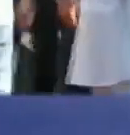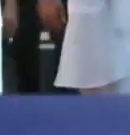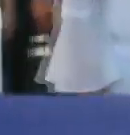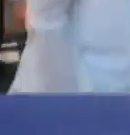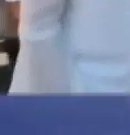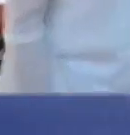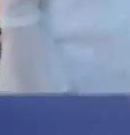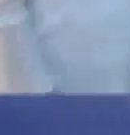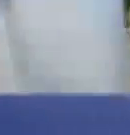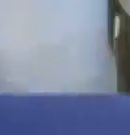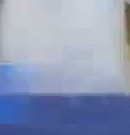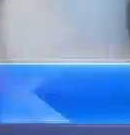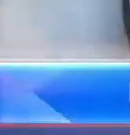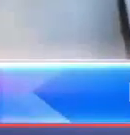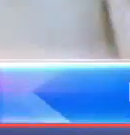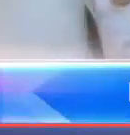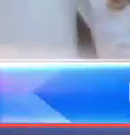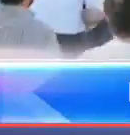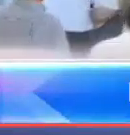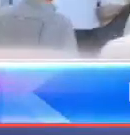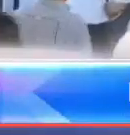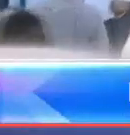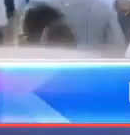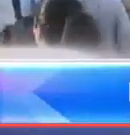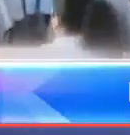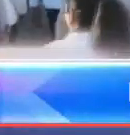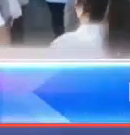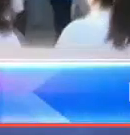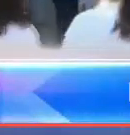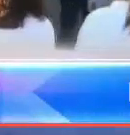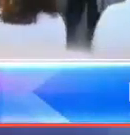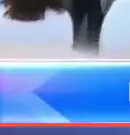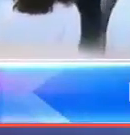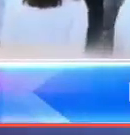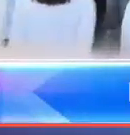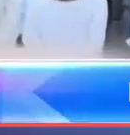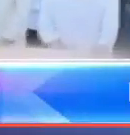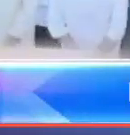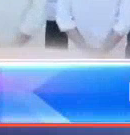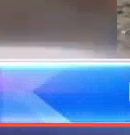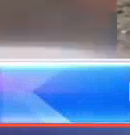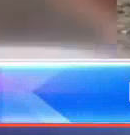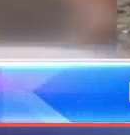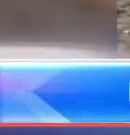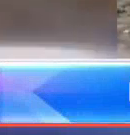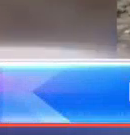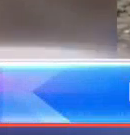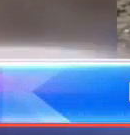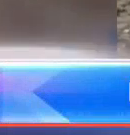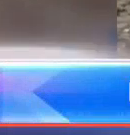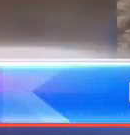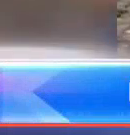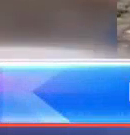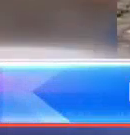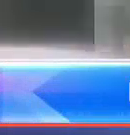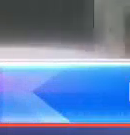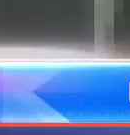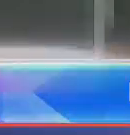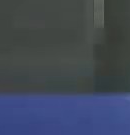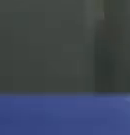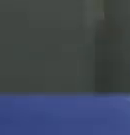88 políticos asesinados en México durante la campaña para la elección de alcaldes, gobernadores